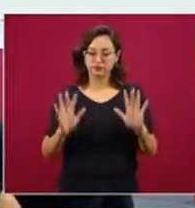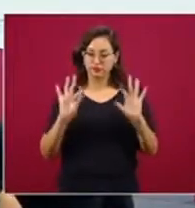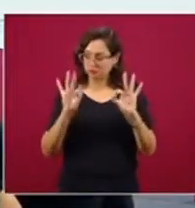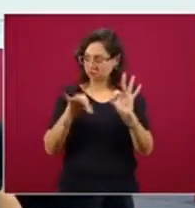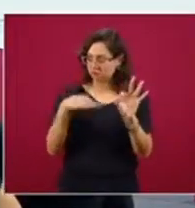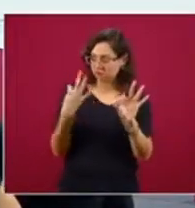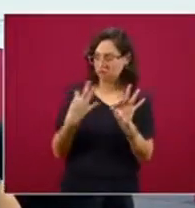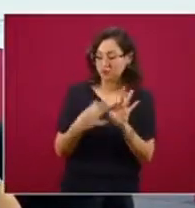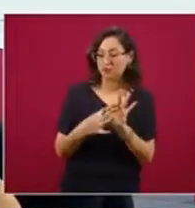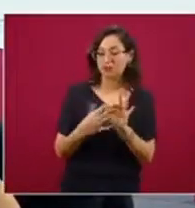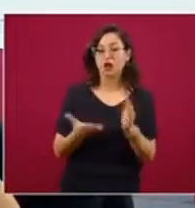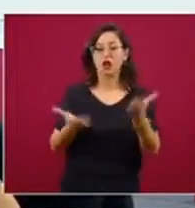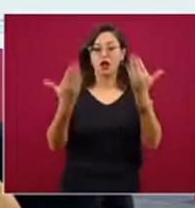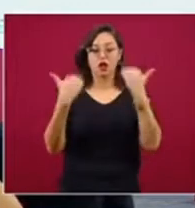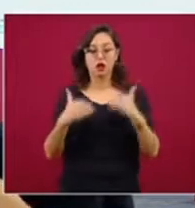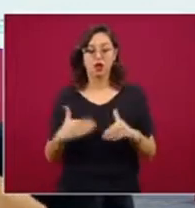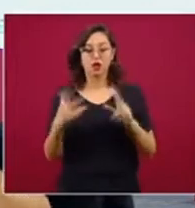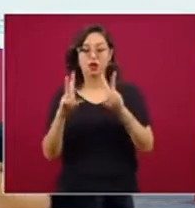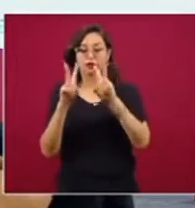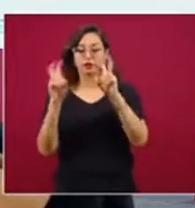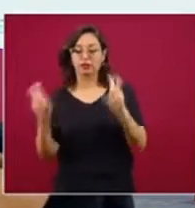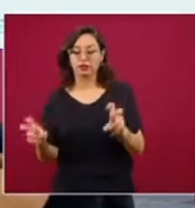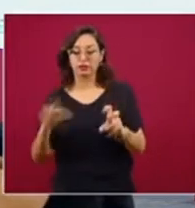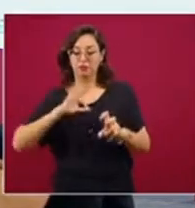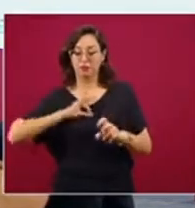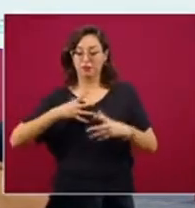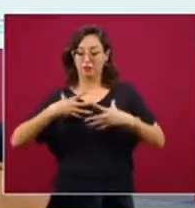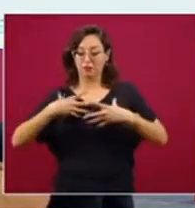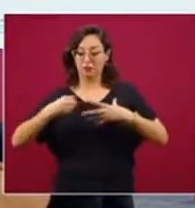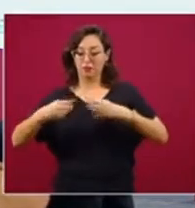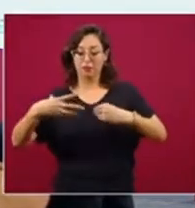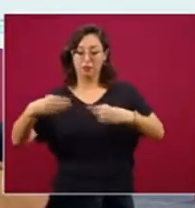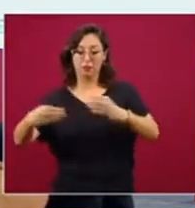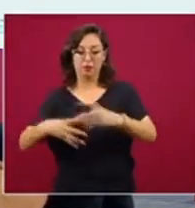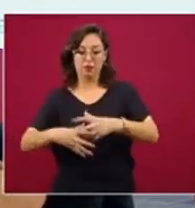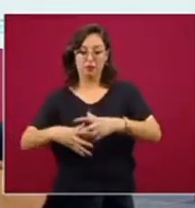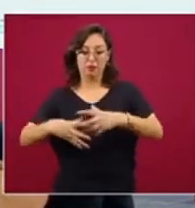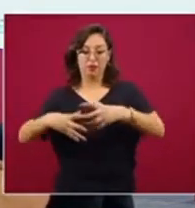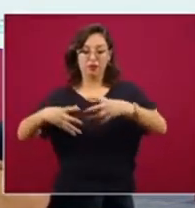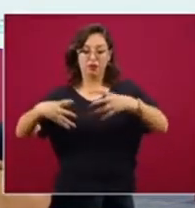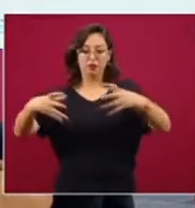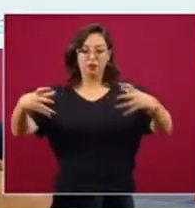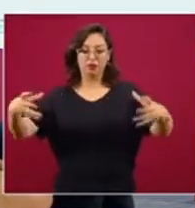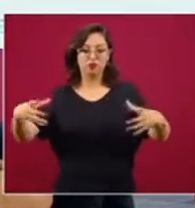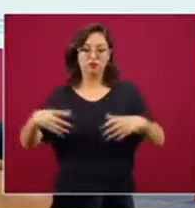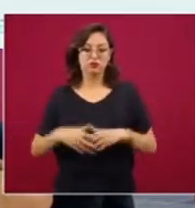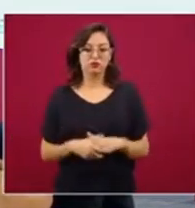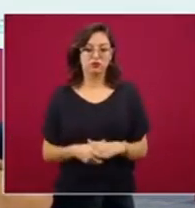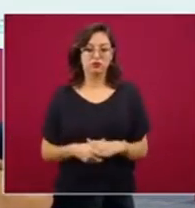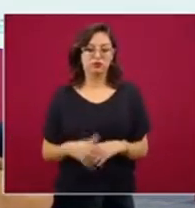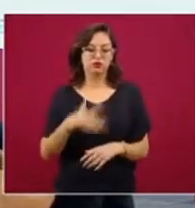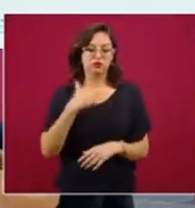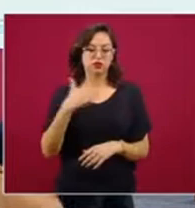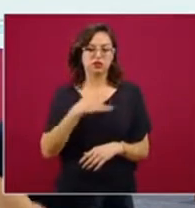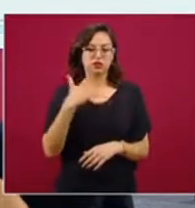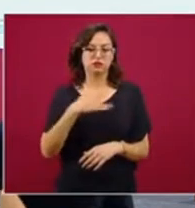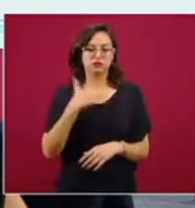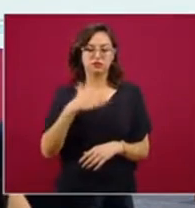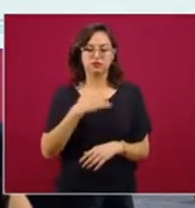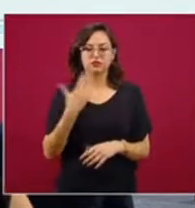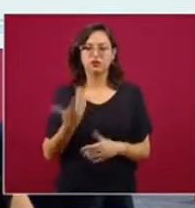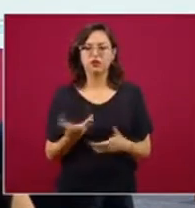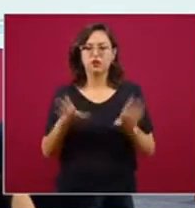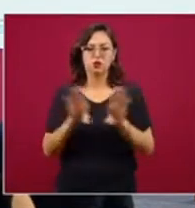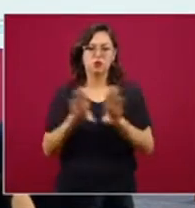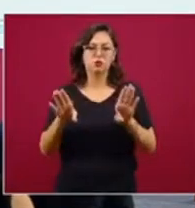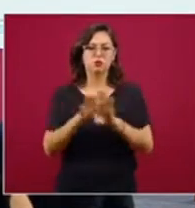específico. ¿A qué velocidad está creciendo la epidemia de COVID en México en este momento? ¿Cómo vemos la velocidad?